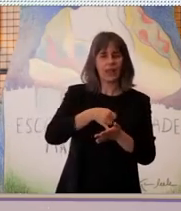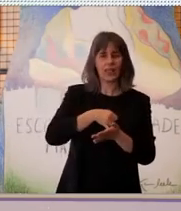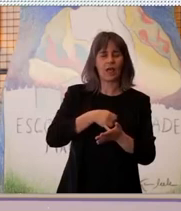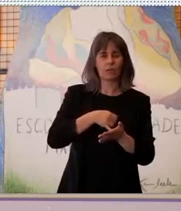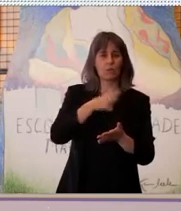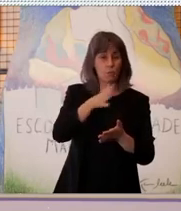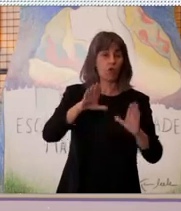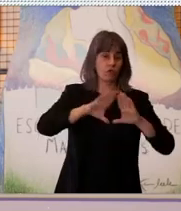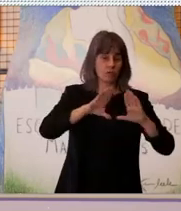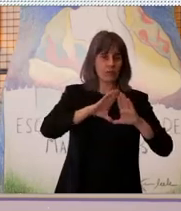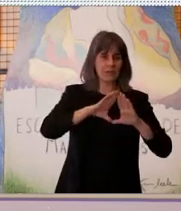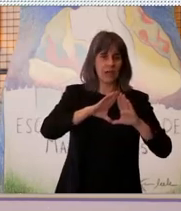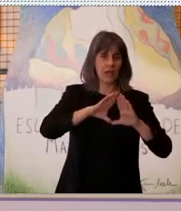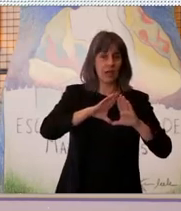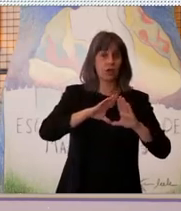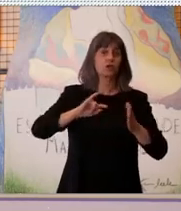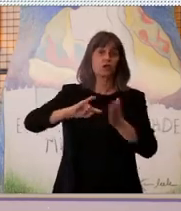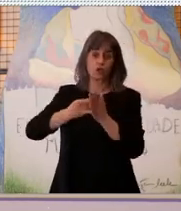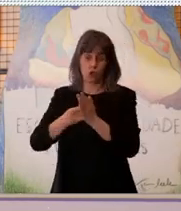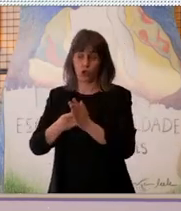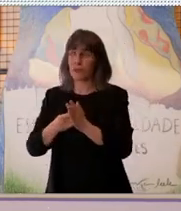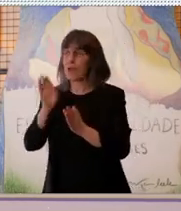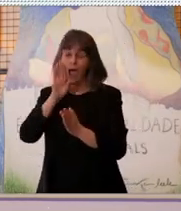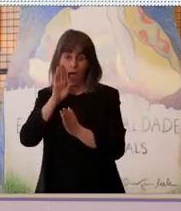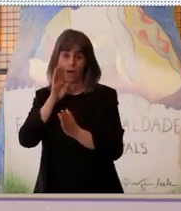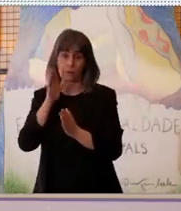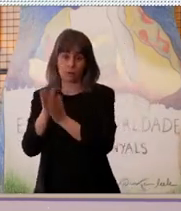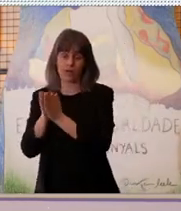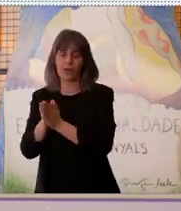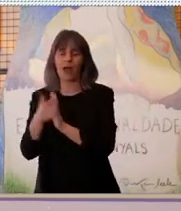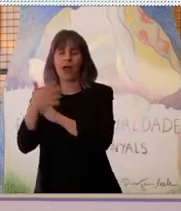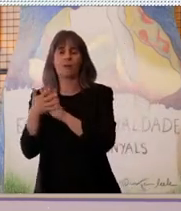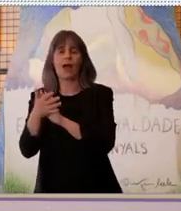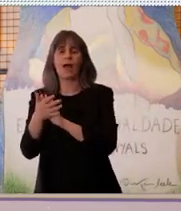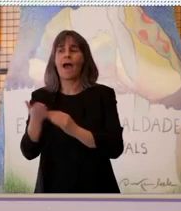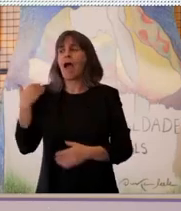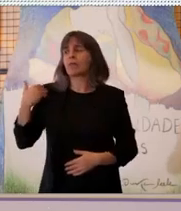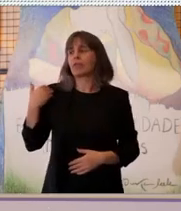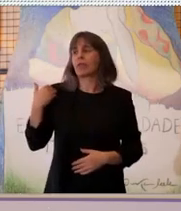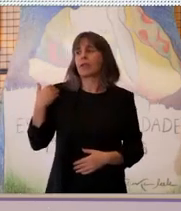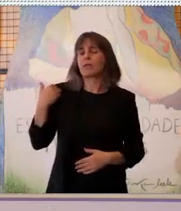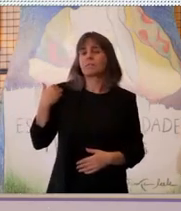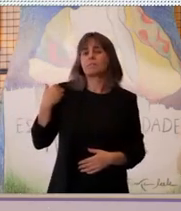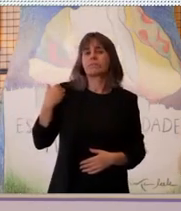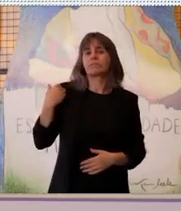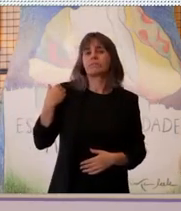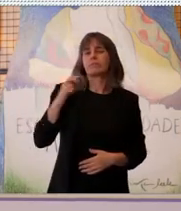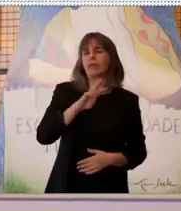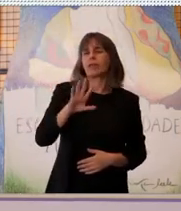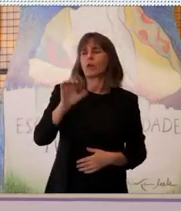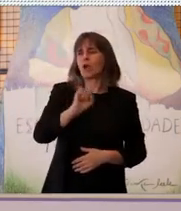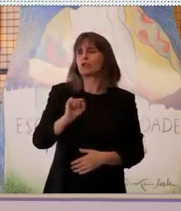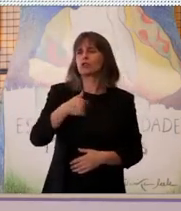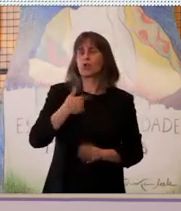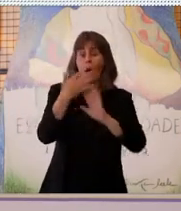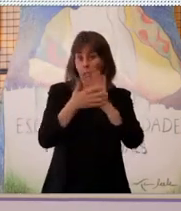soluciones que pasaban un poco lo dijo Marina A mí hace 25 años bueno la doble militancia que no estoy